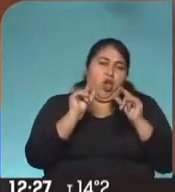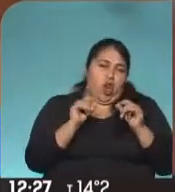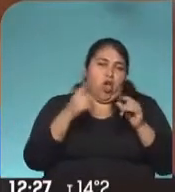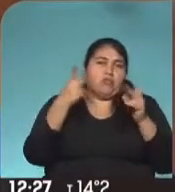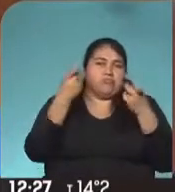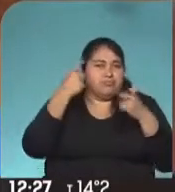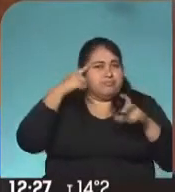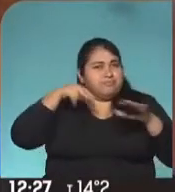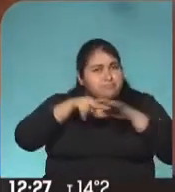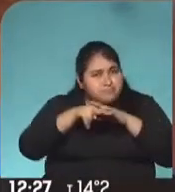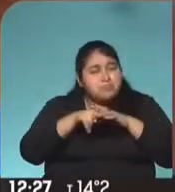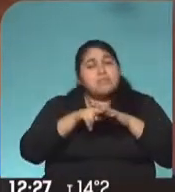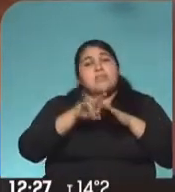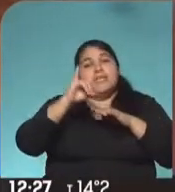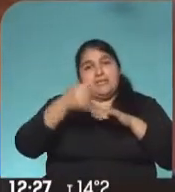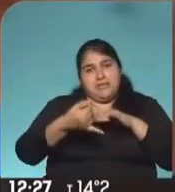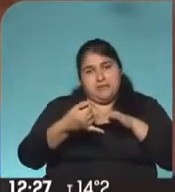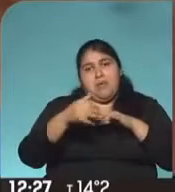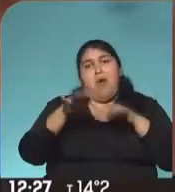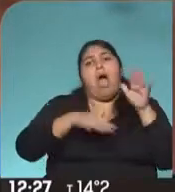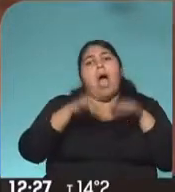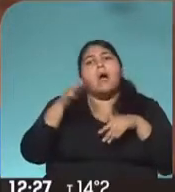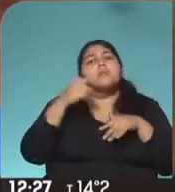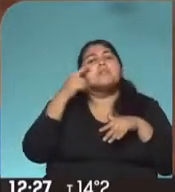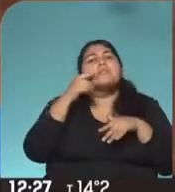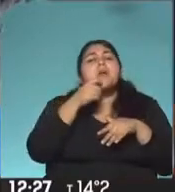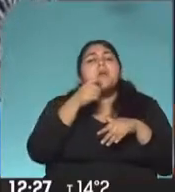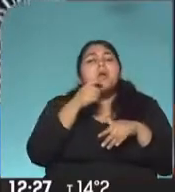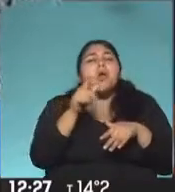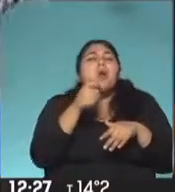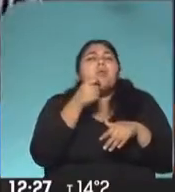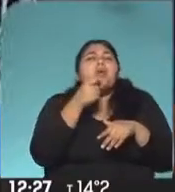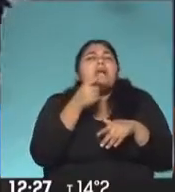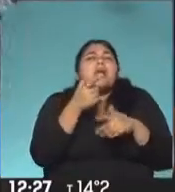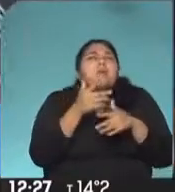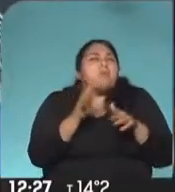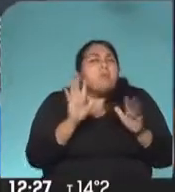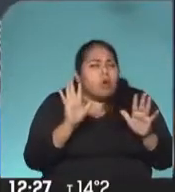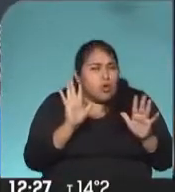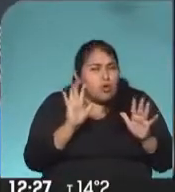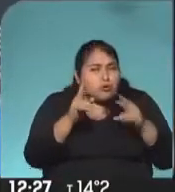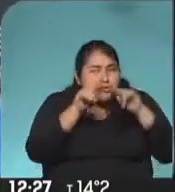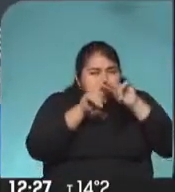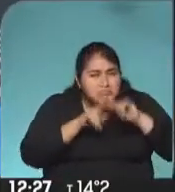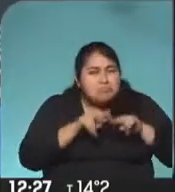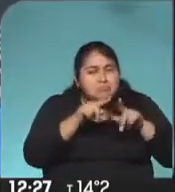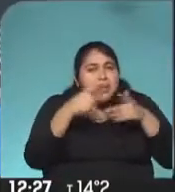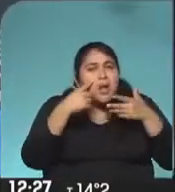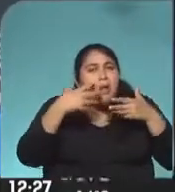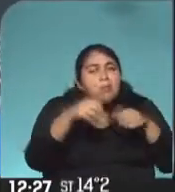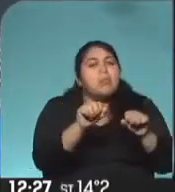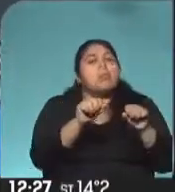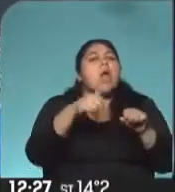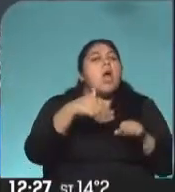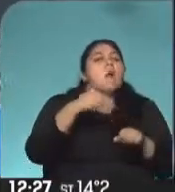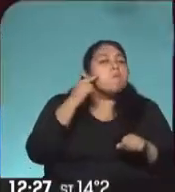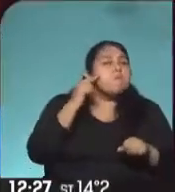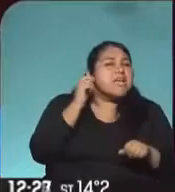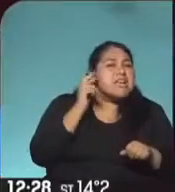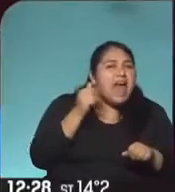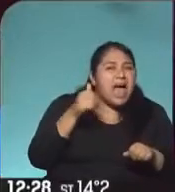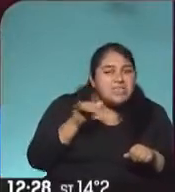tiene que ser un caso grave la cefalea una migraña y qué sucede cuando ese es el diagnóstico es migrañosos